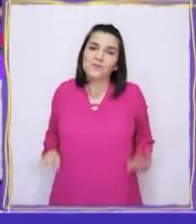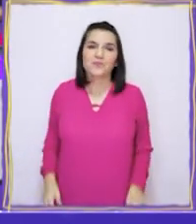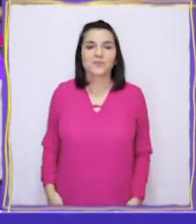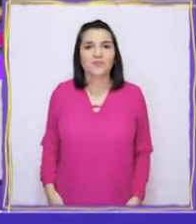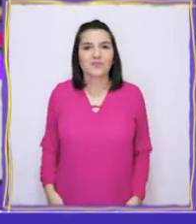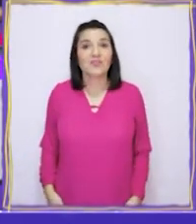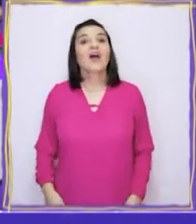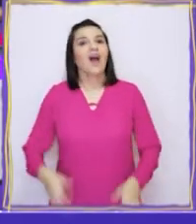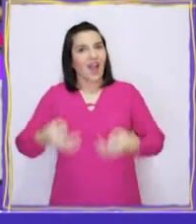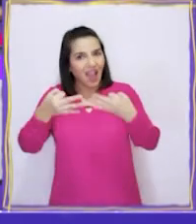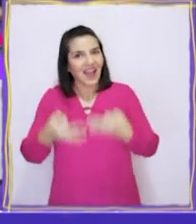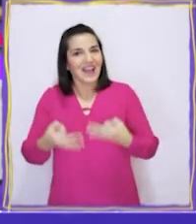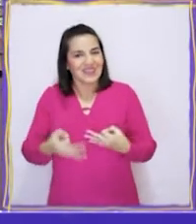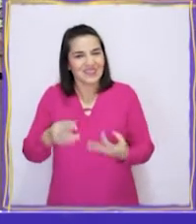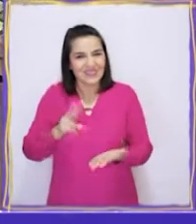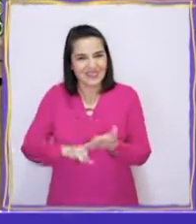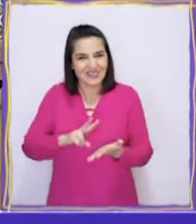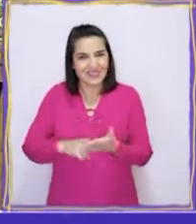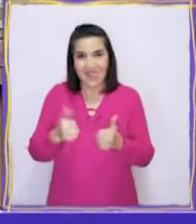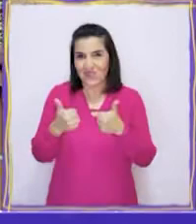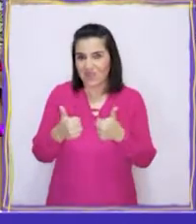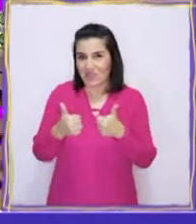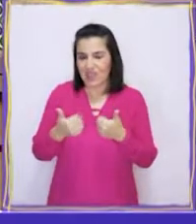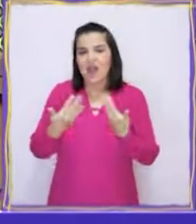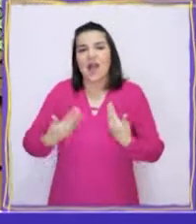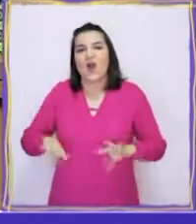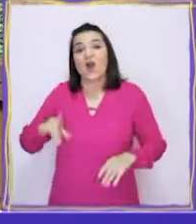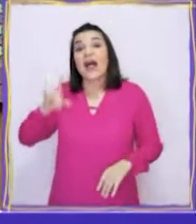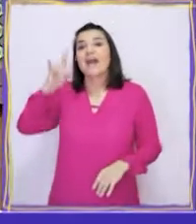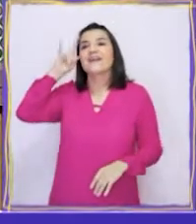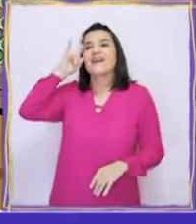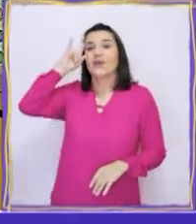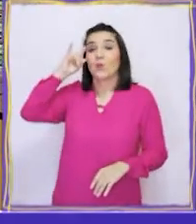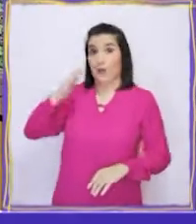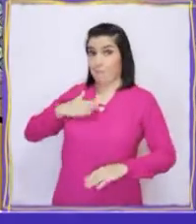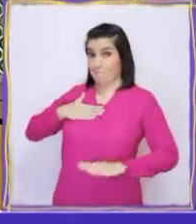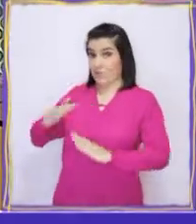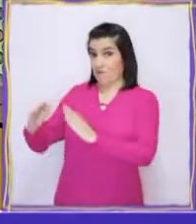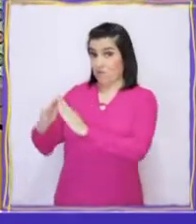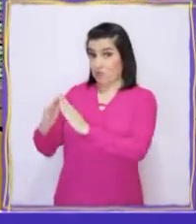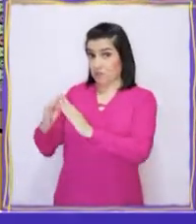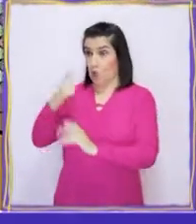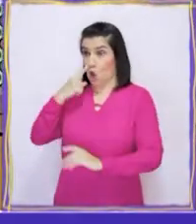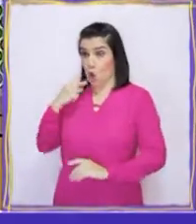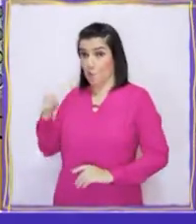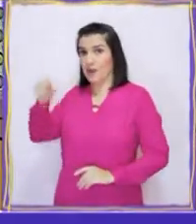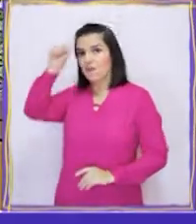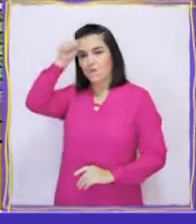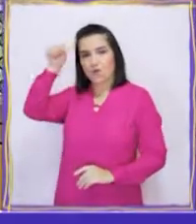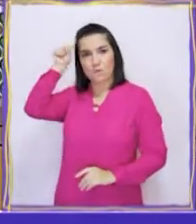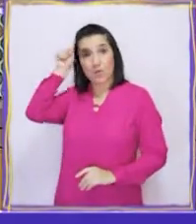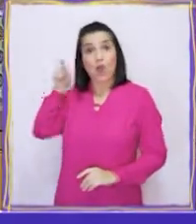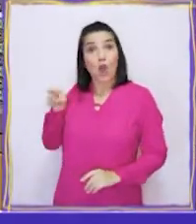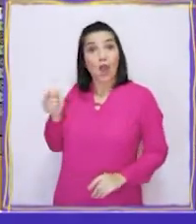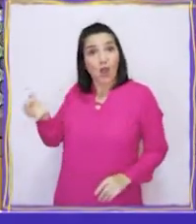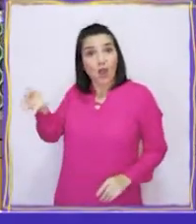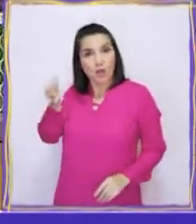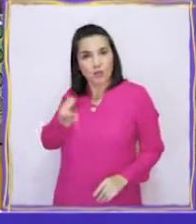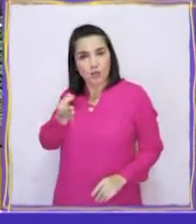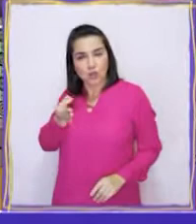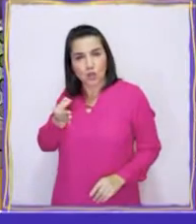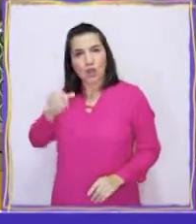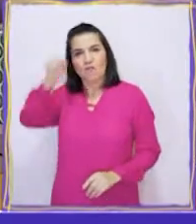Veamos. Tenían toda la razón. Ahora que lo recuerdo, mi vecino también es bombero. Y él me